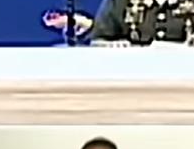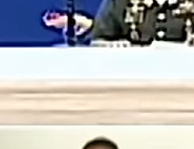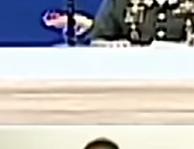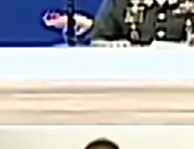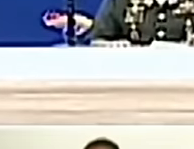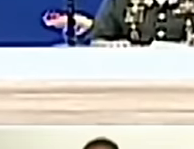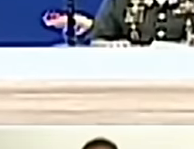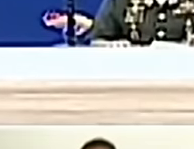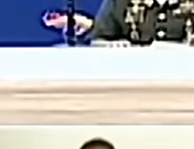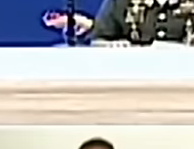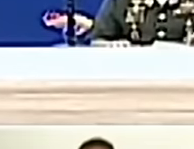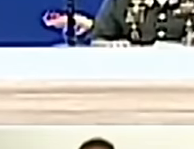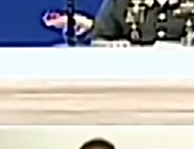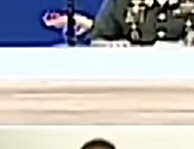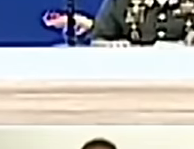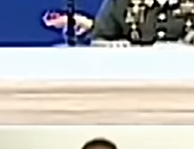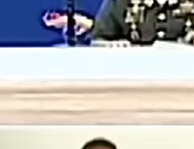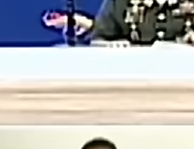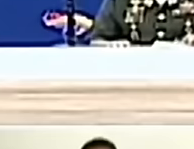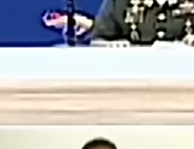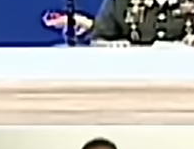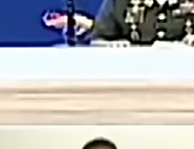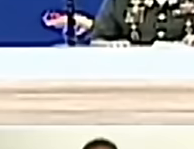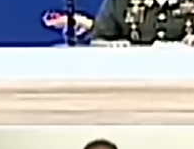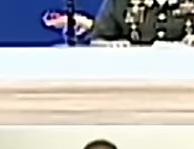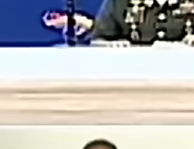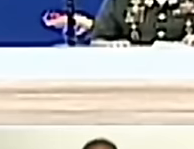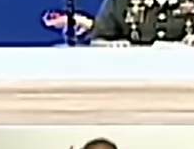Una gran paciencia. Estoy tomando aquí un mal ojillo.